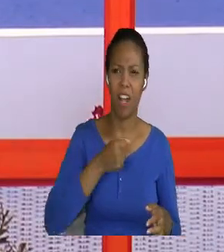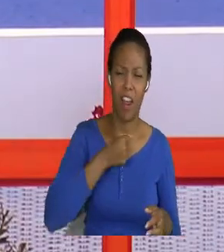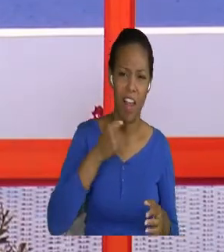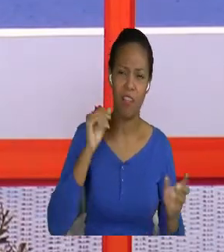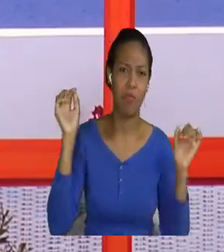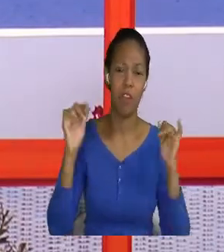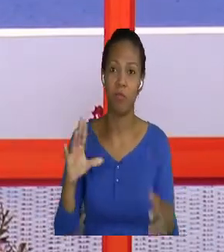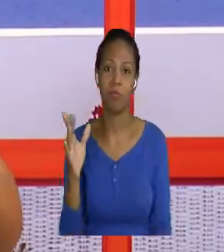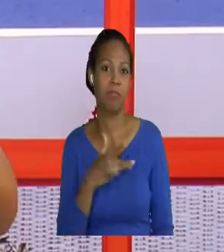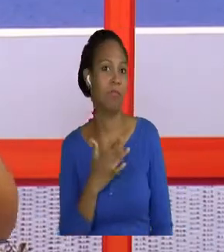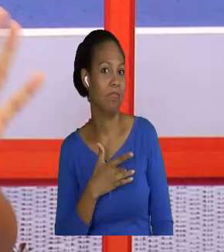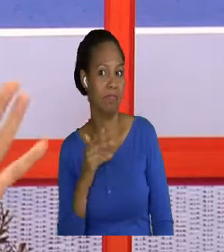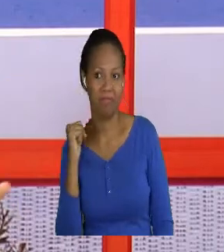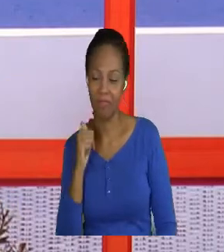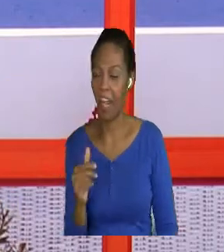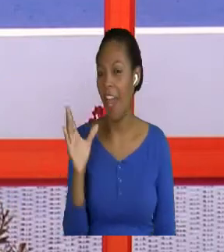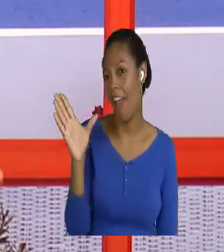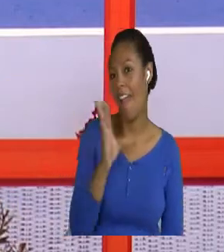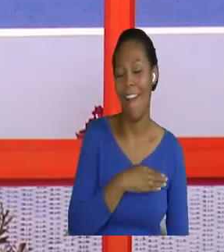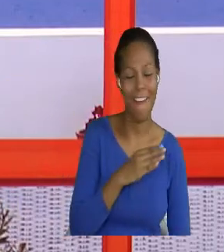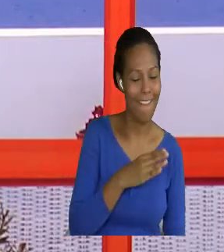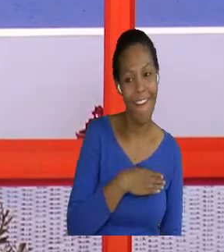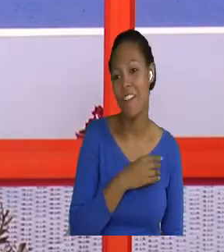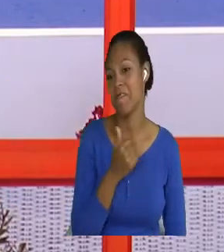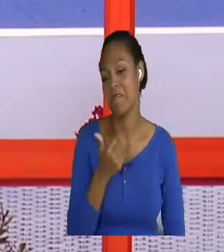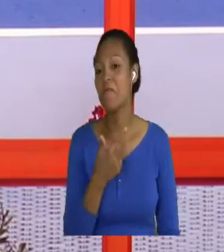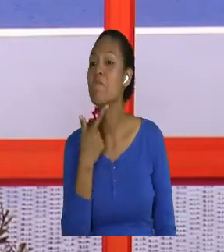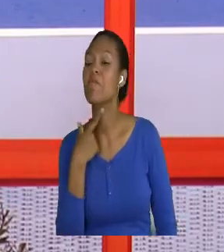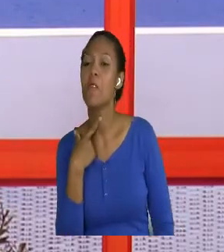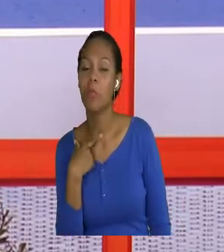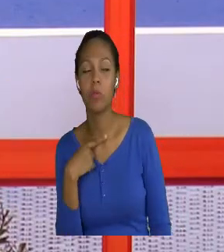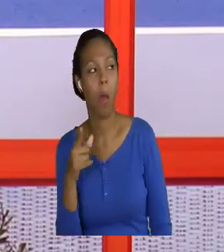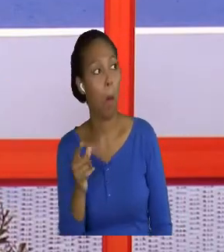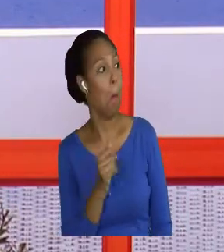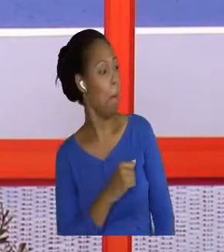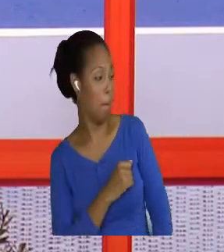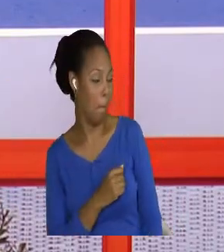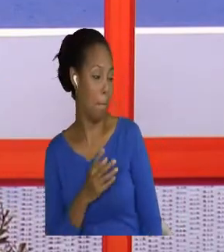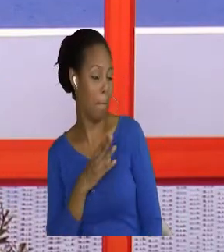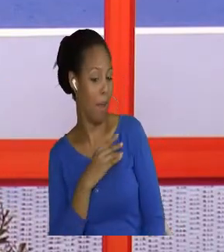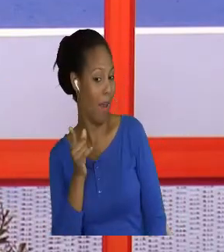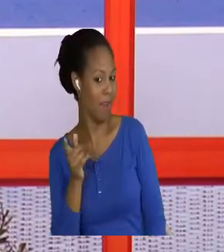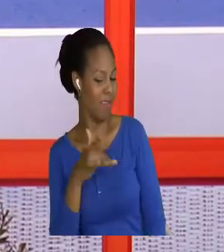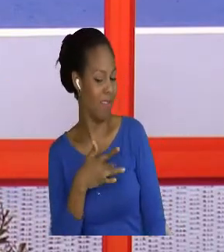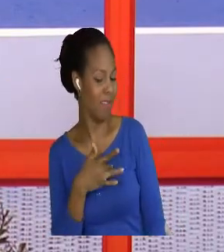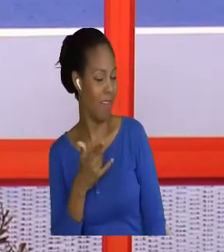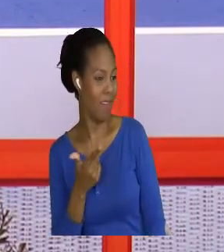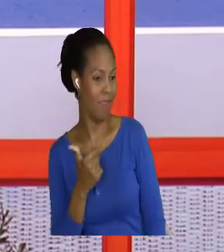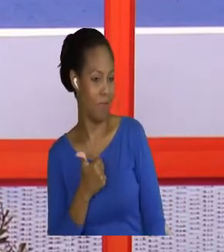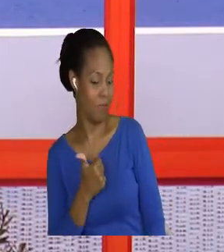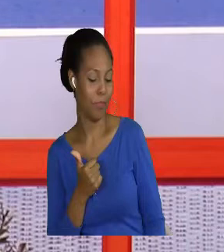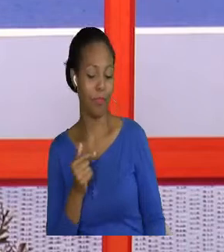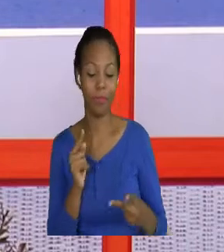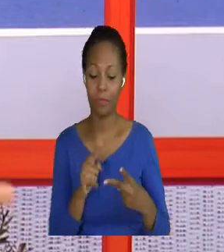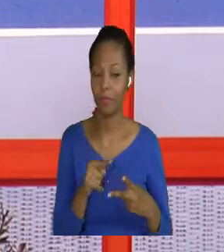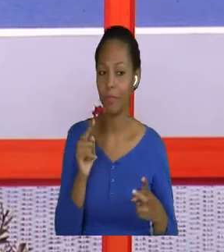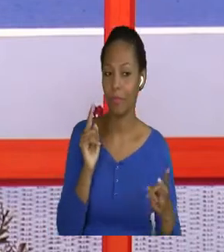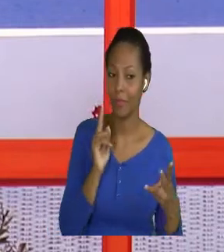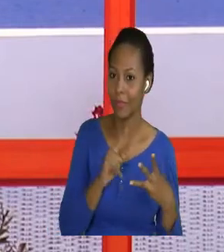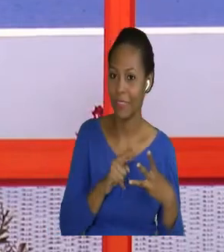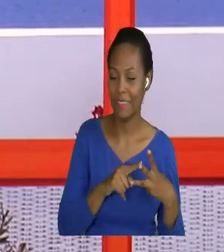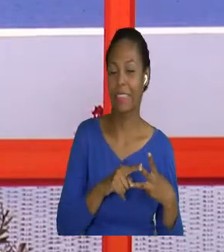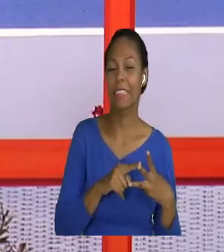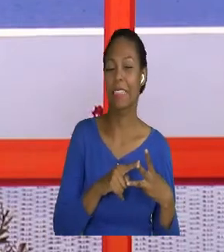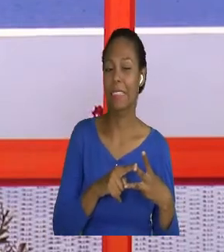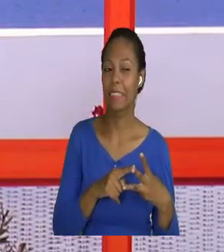ahí ya estamos siendo positivos y estamos generando un buen ambiente con la persona. Primer paso. Segundo paso, vamos a decir la negativa,